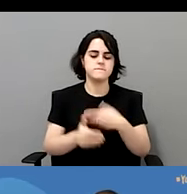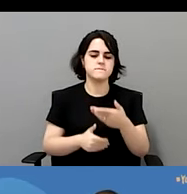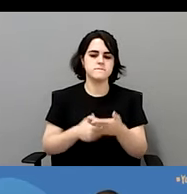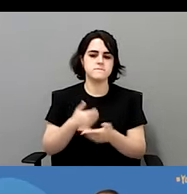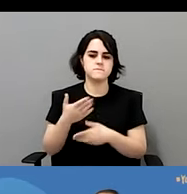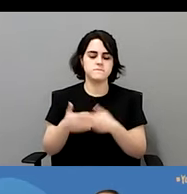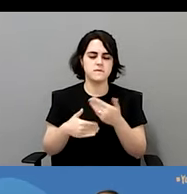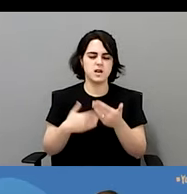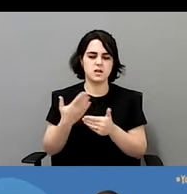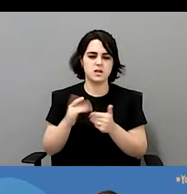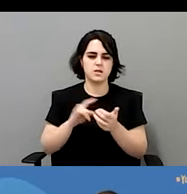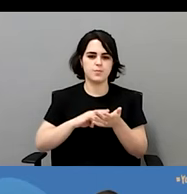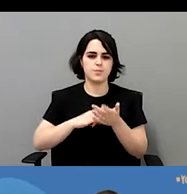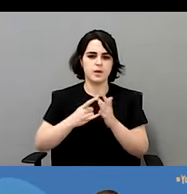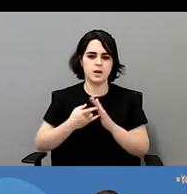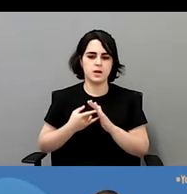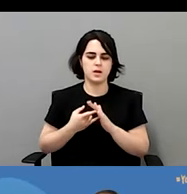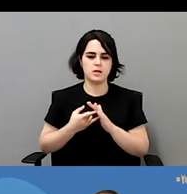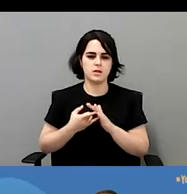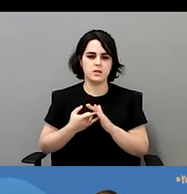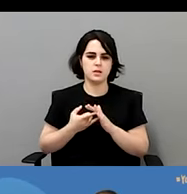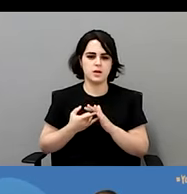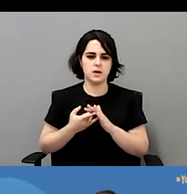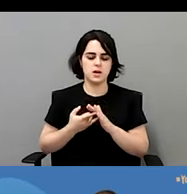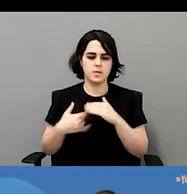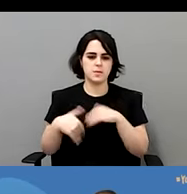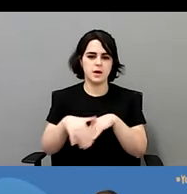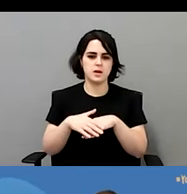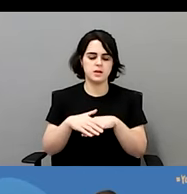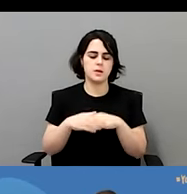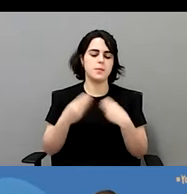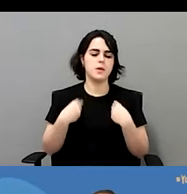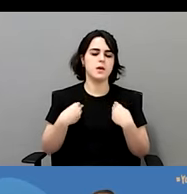en los planes individuales de vida